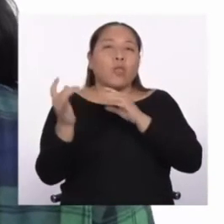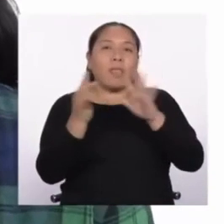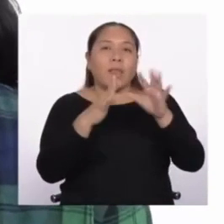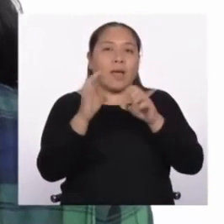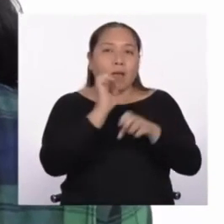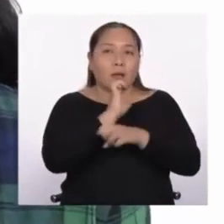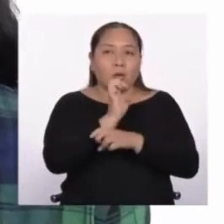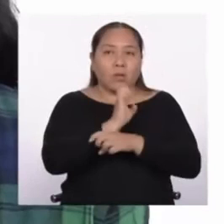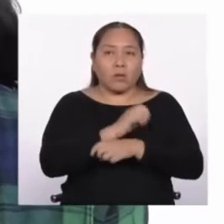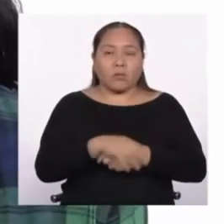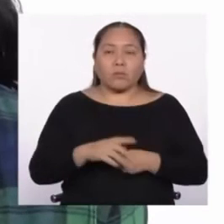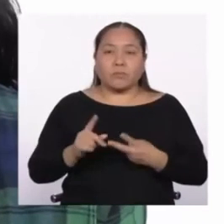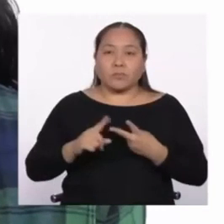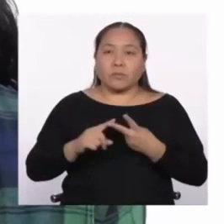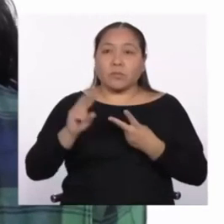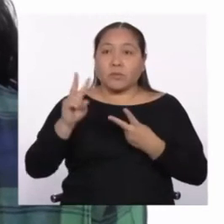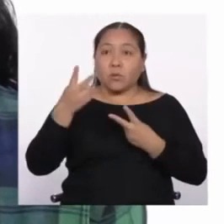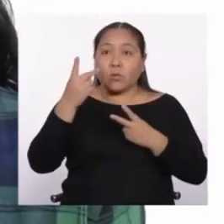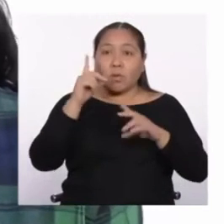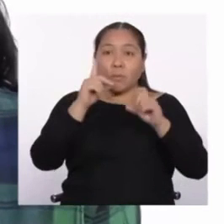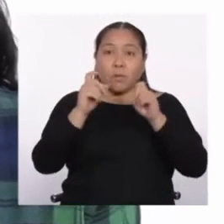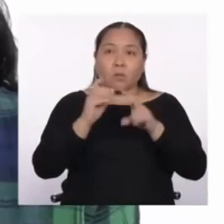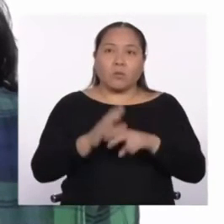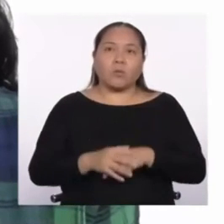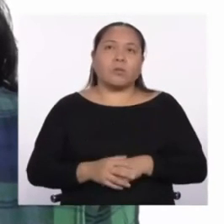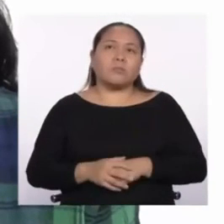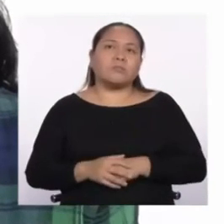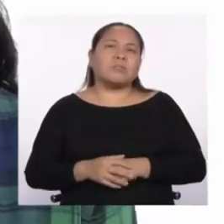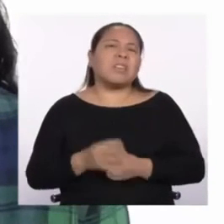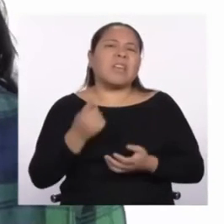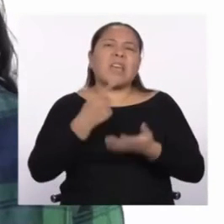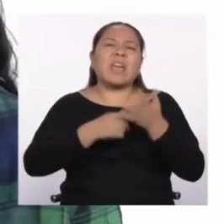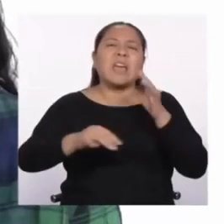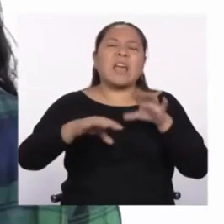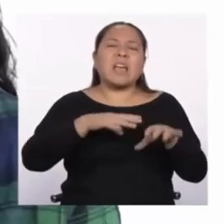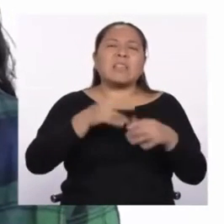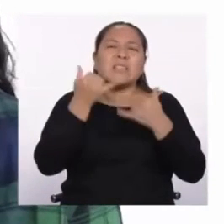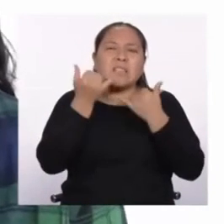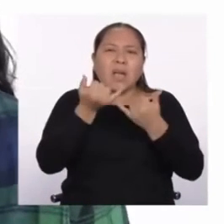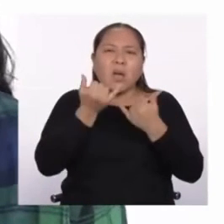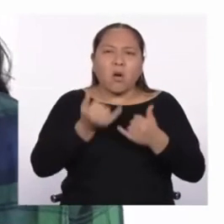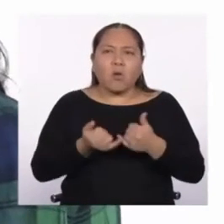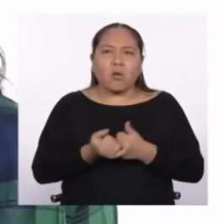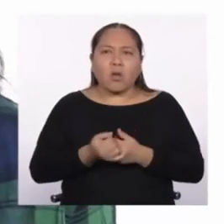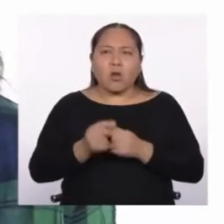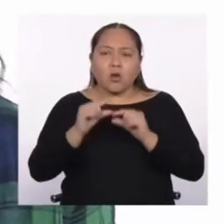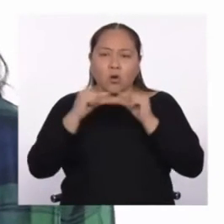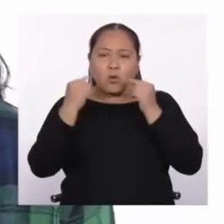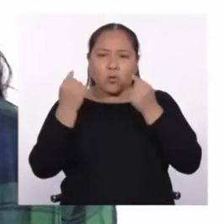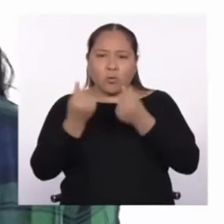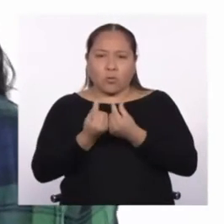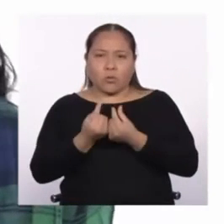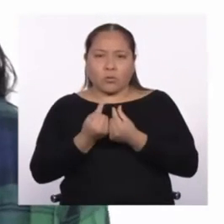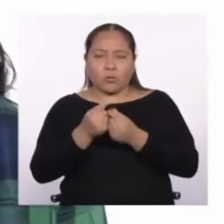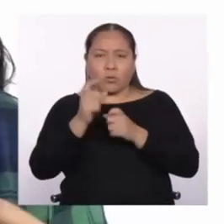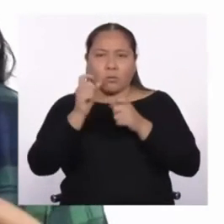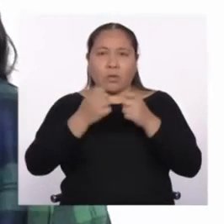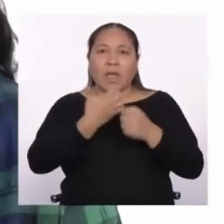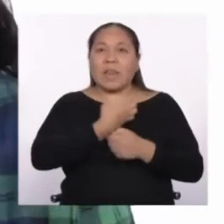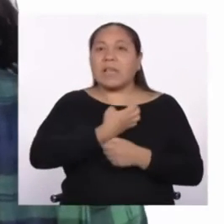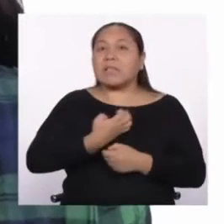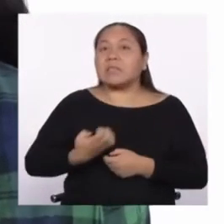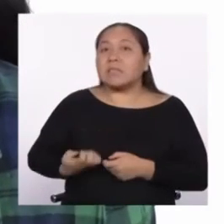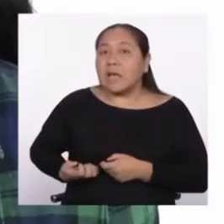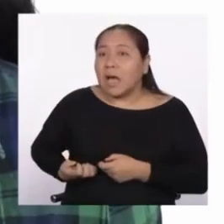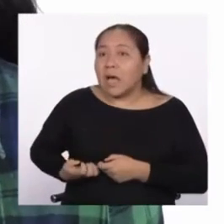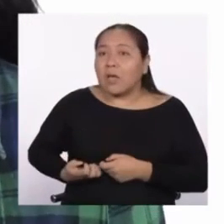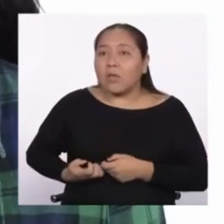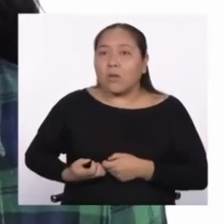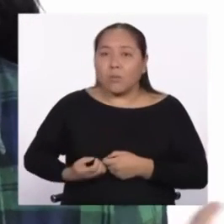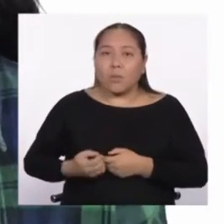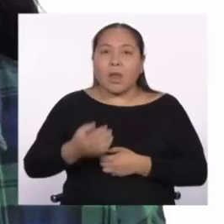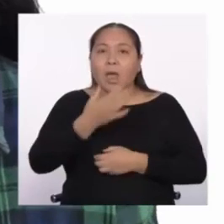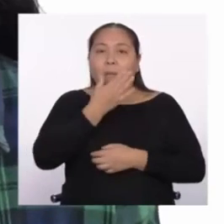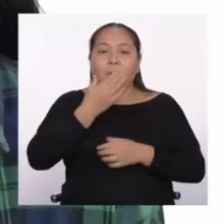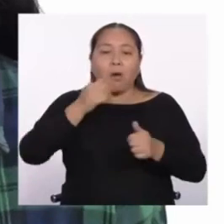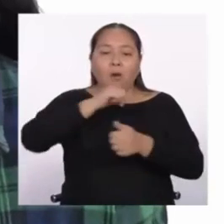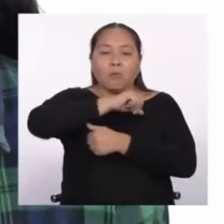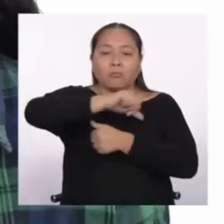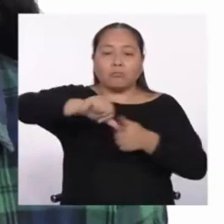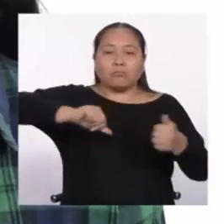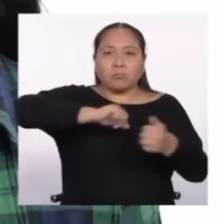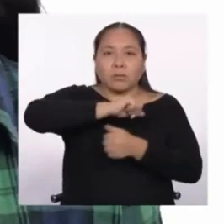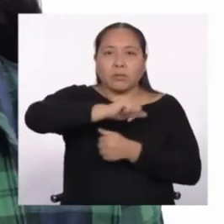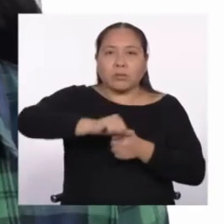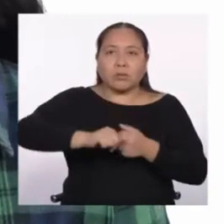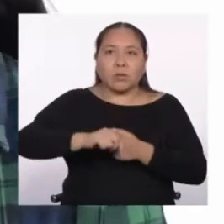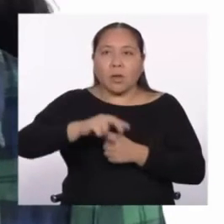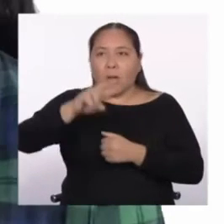pregunta, ¿qué creen ustedes que hacen actualmente la ciudadanía y el Estado para consolidar una convivencia